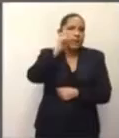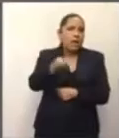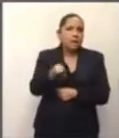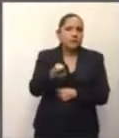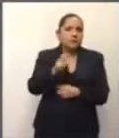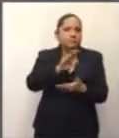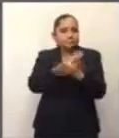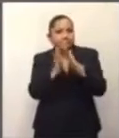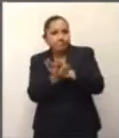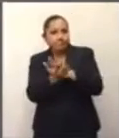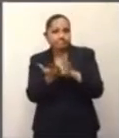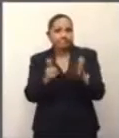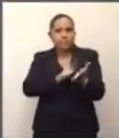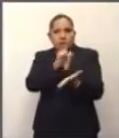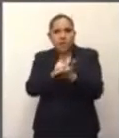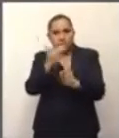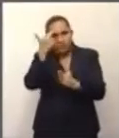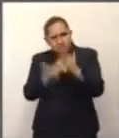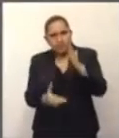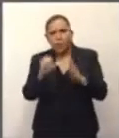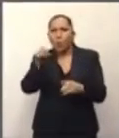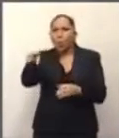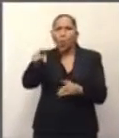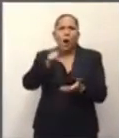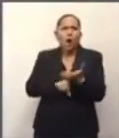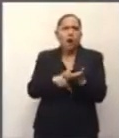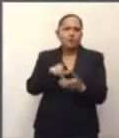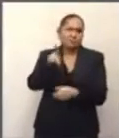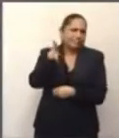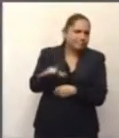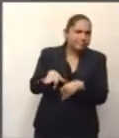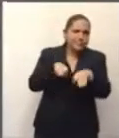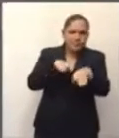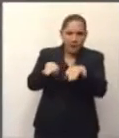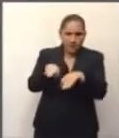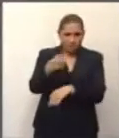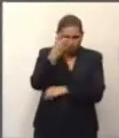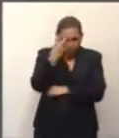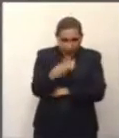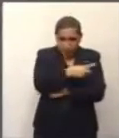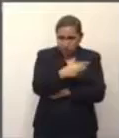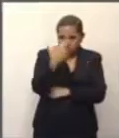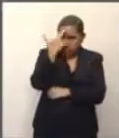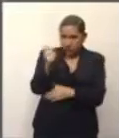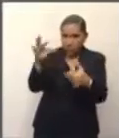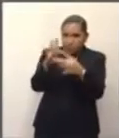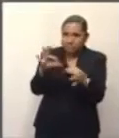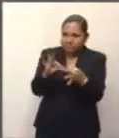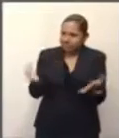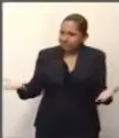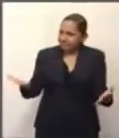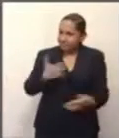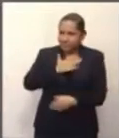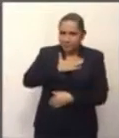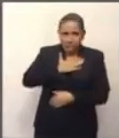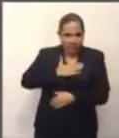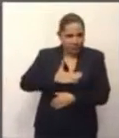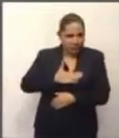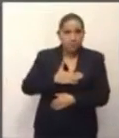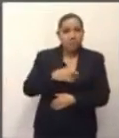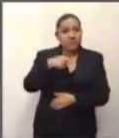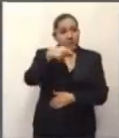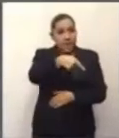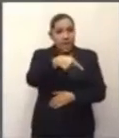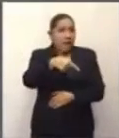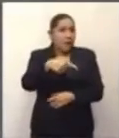la prostitución, un dicho a priori e injusto. Es decir, que además de arrebatarles la vida, se